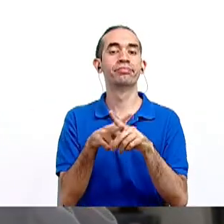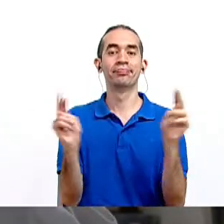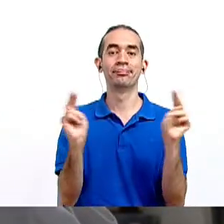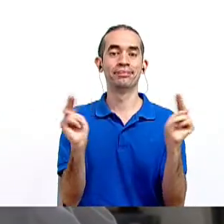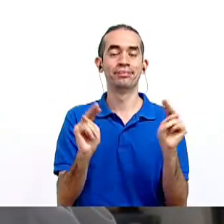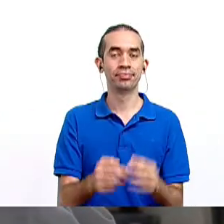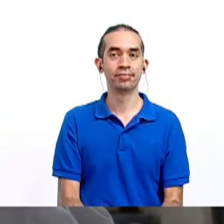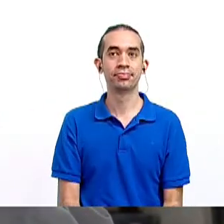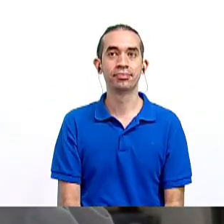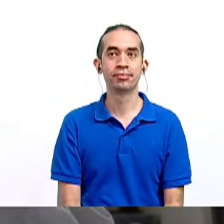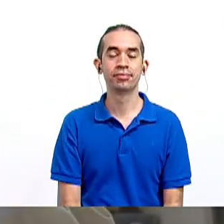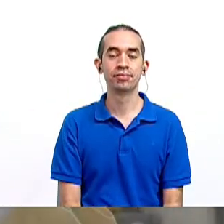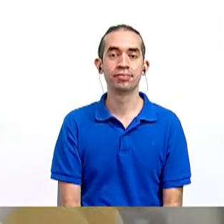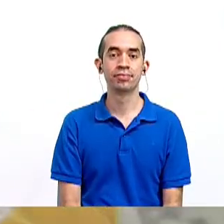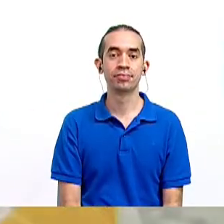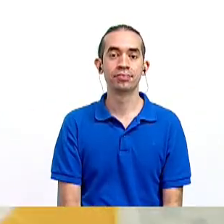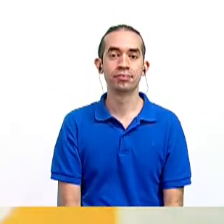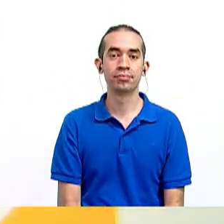neutralización.